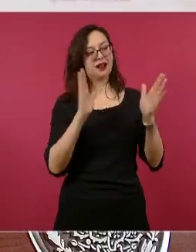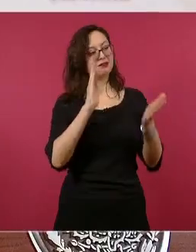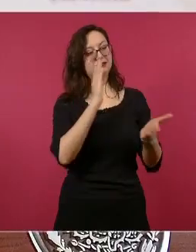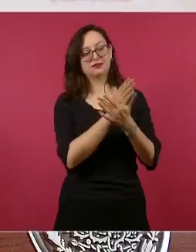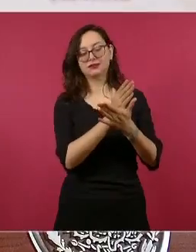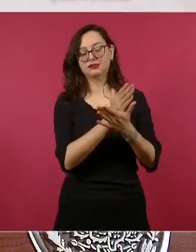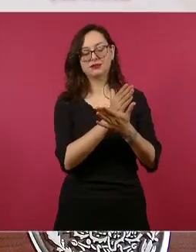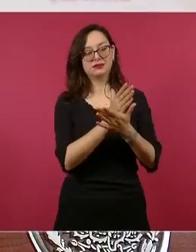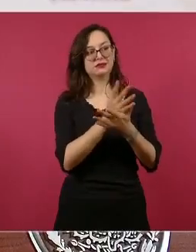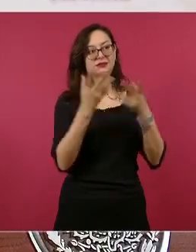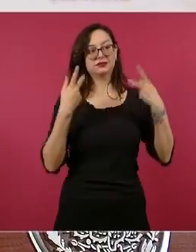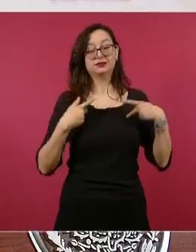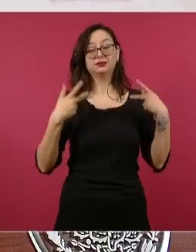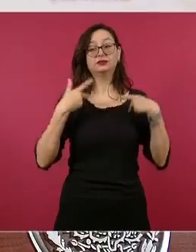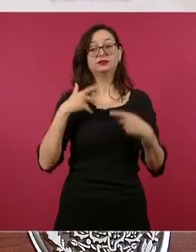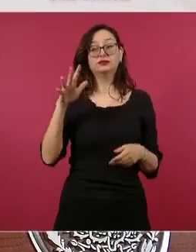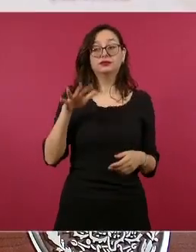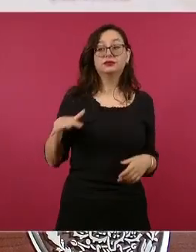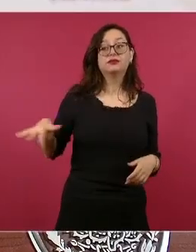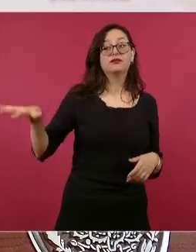es el pueblo